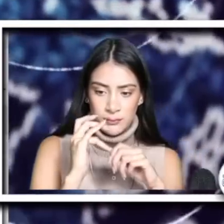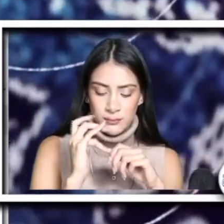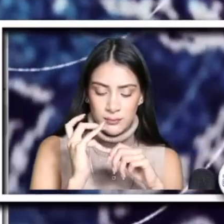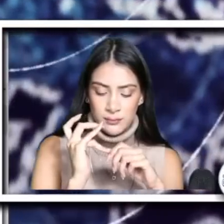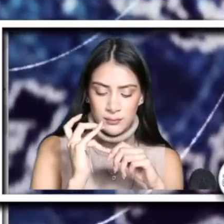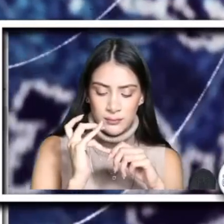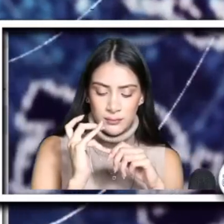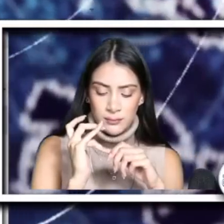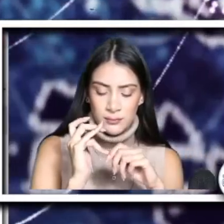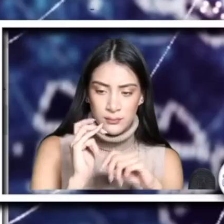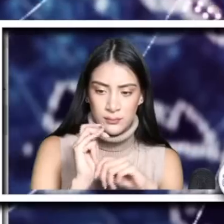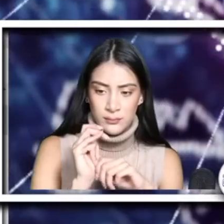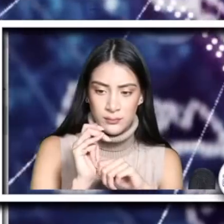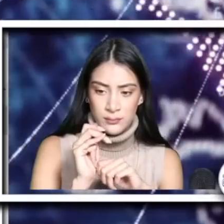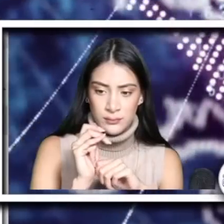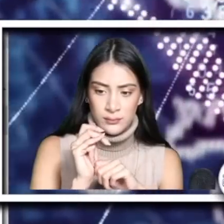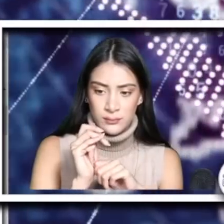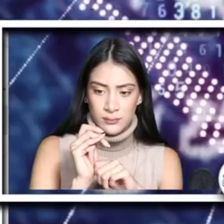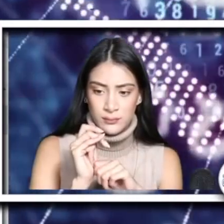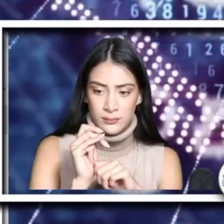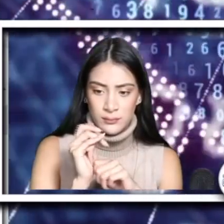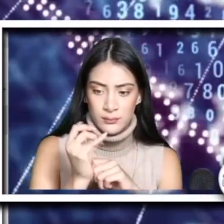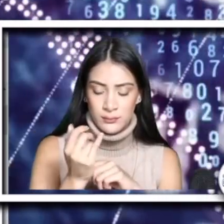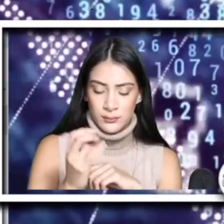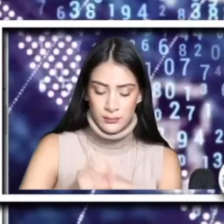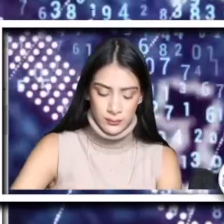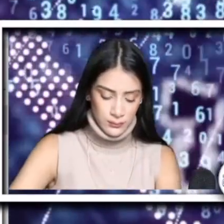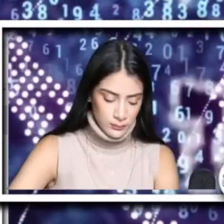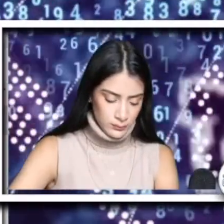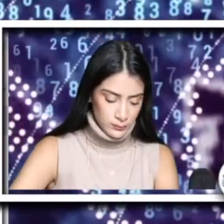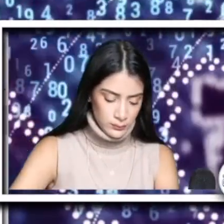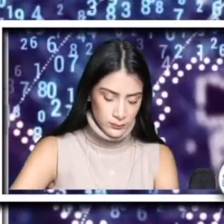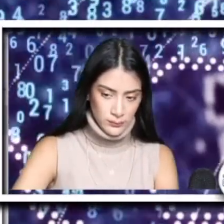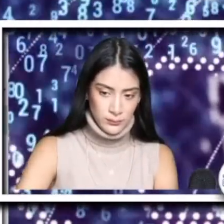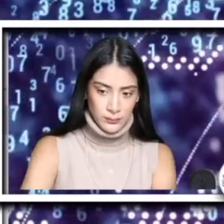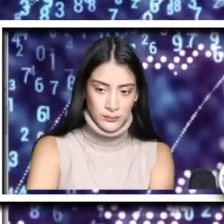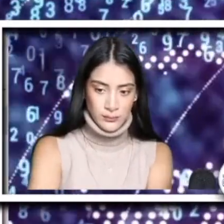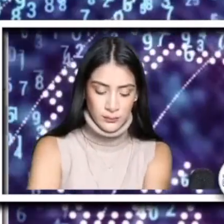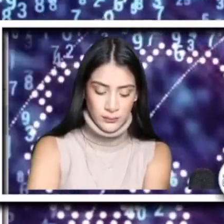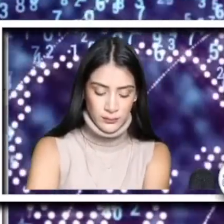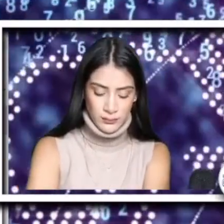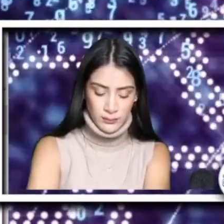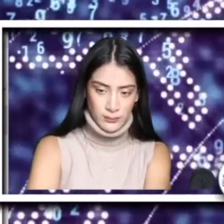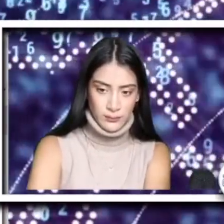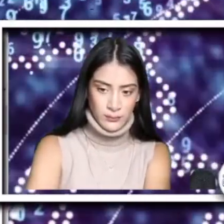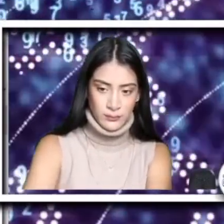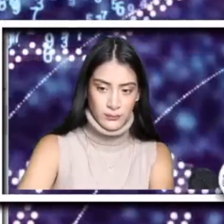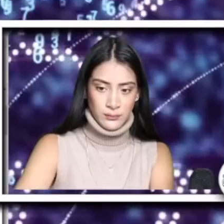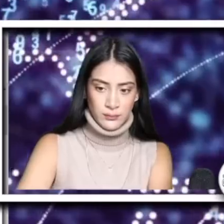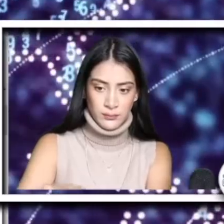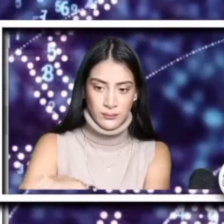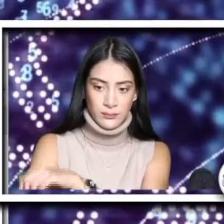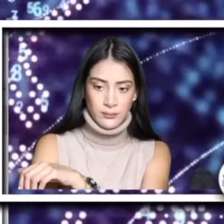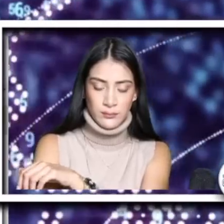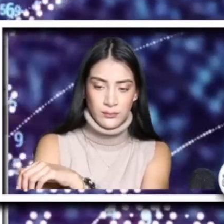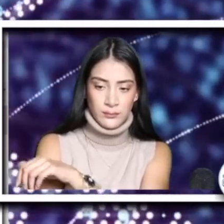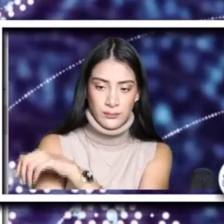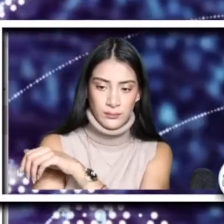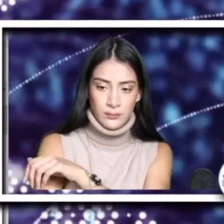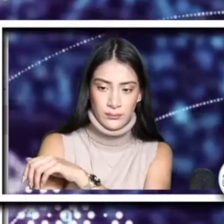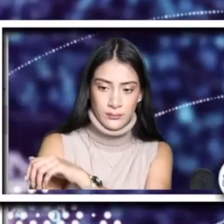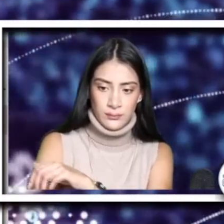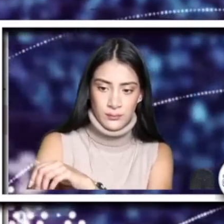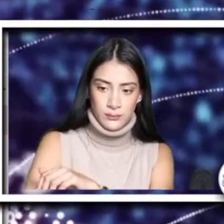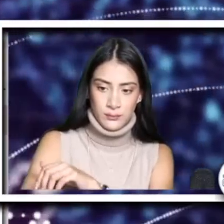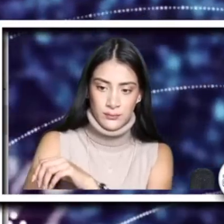hizo una investigación y había localizado a Juan Collado. el diario El País hizo otra investigación y